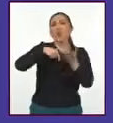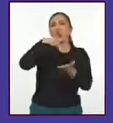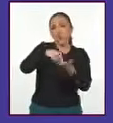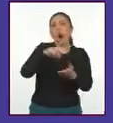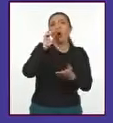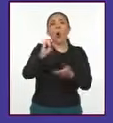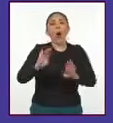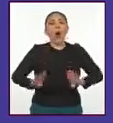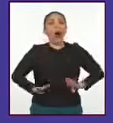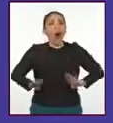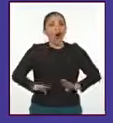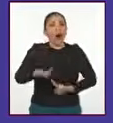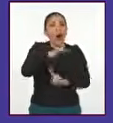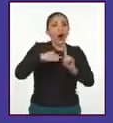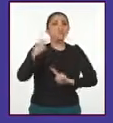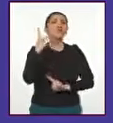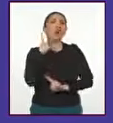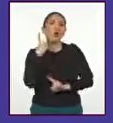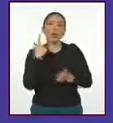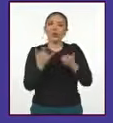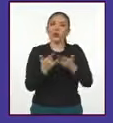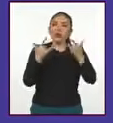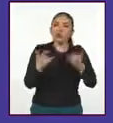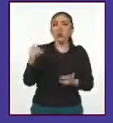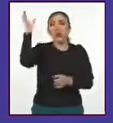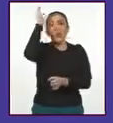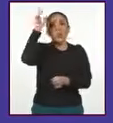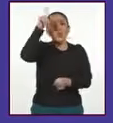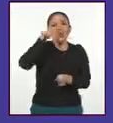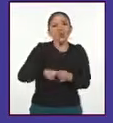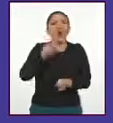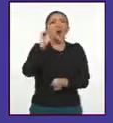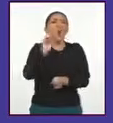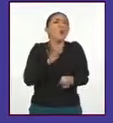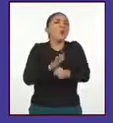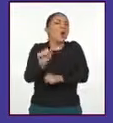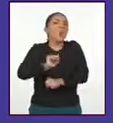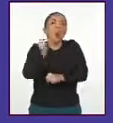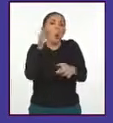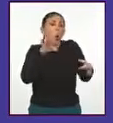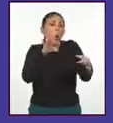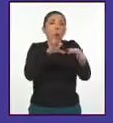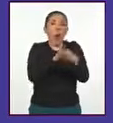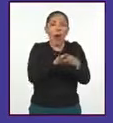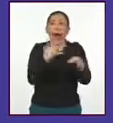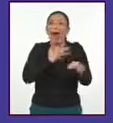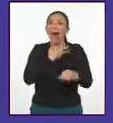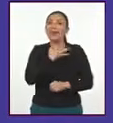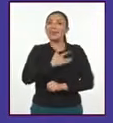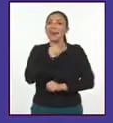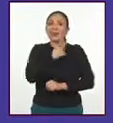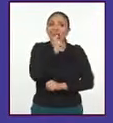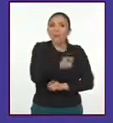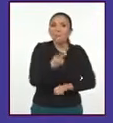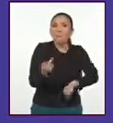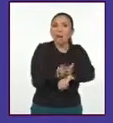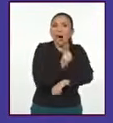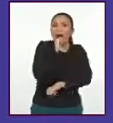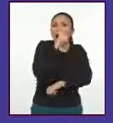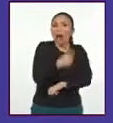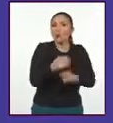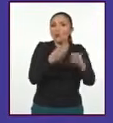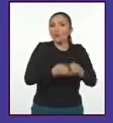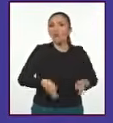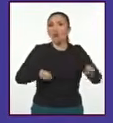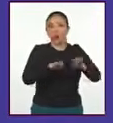situación, político, histórico, cultural o de cualquier otra índole en el que se considera un hecho y tiene como